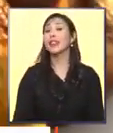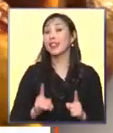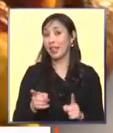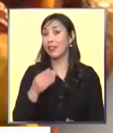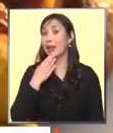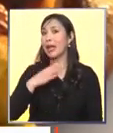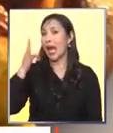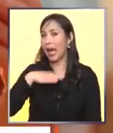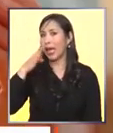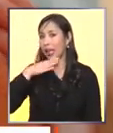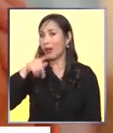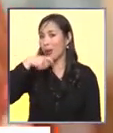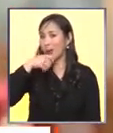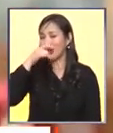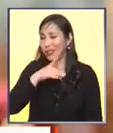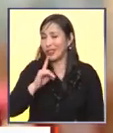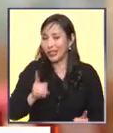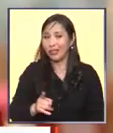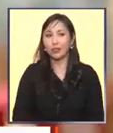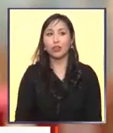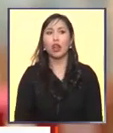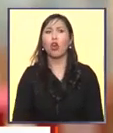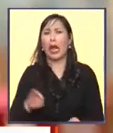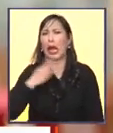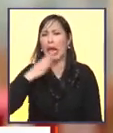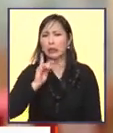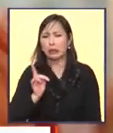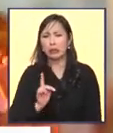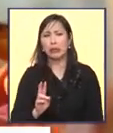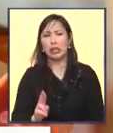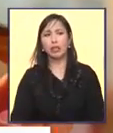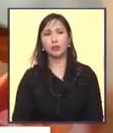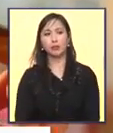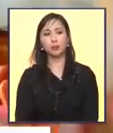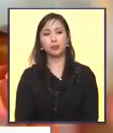chileno. Ojalá no esté tan picante.